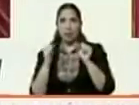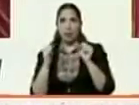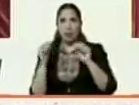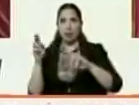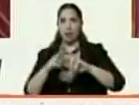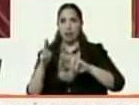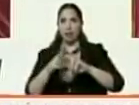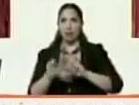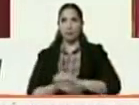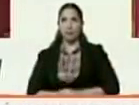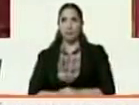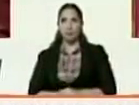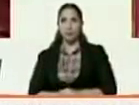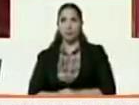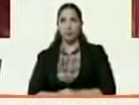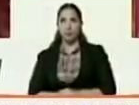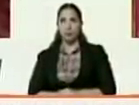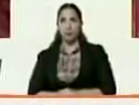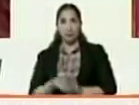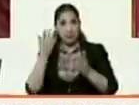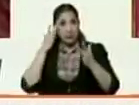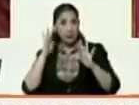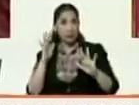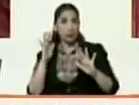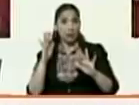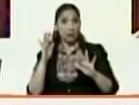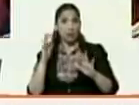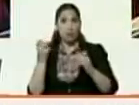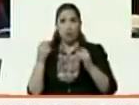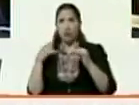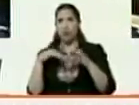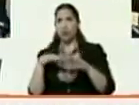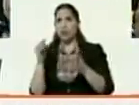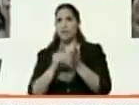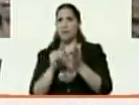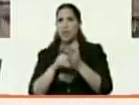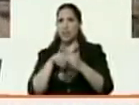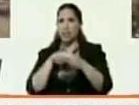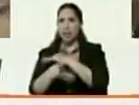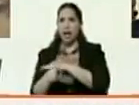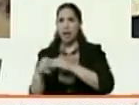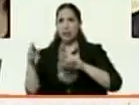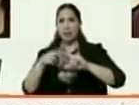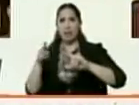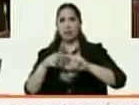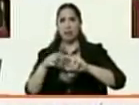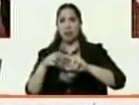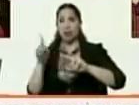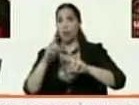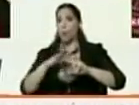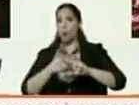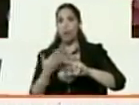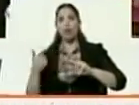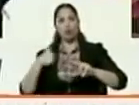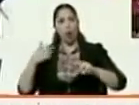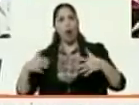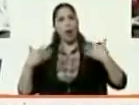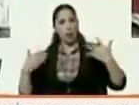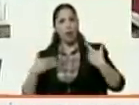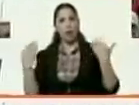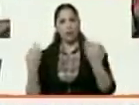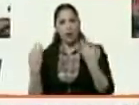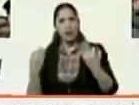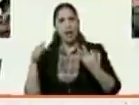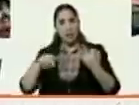Táchira. Han intentado varias ocasiones y no han podido, no podrán. Yo me alegro verdaderamente, Freddy, de